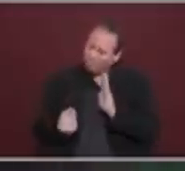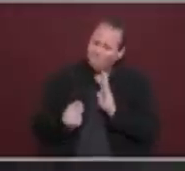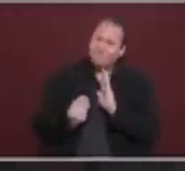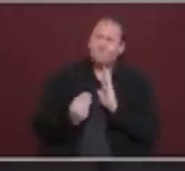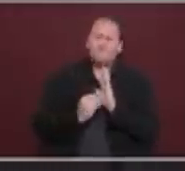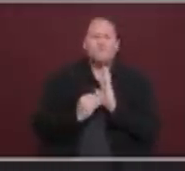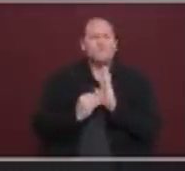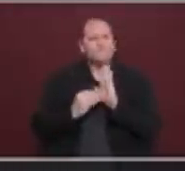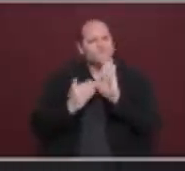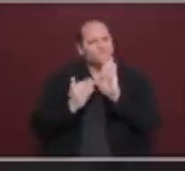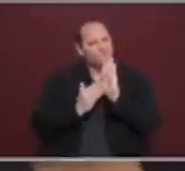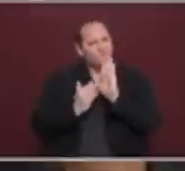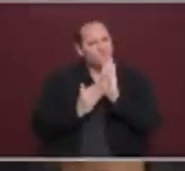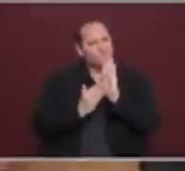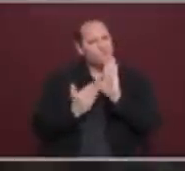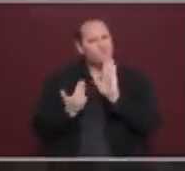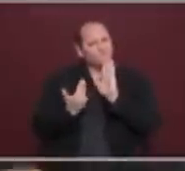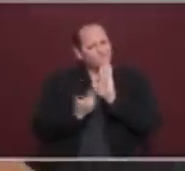pues